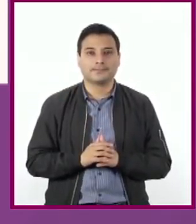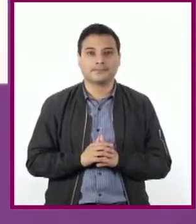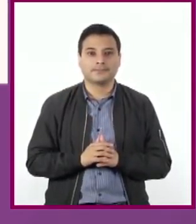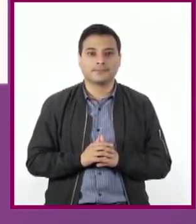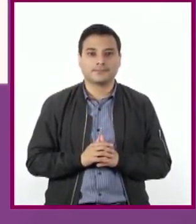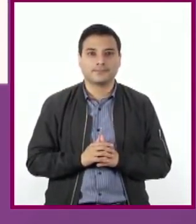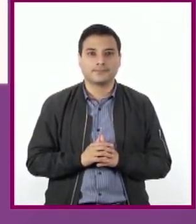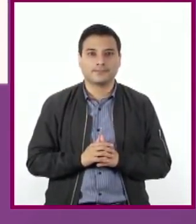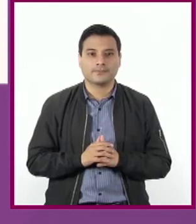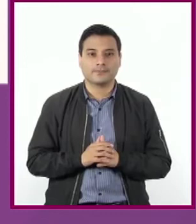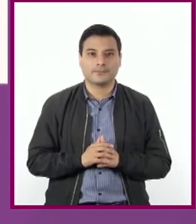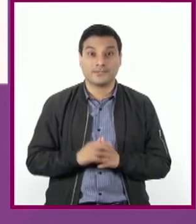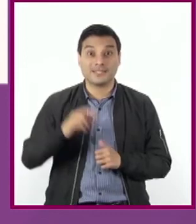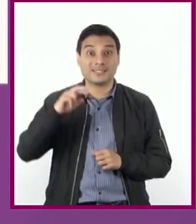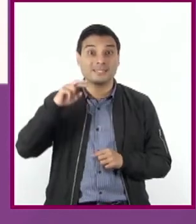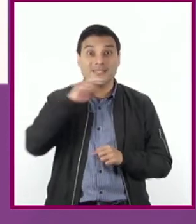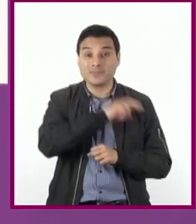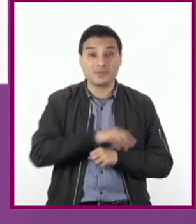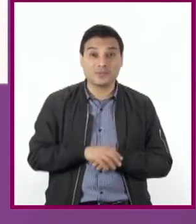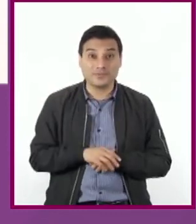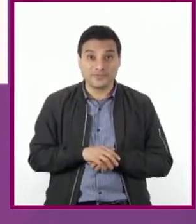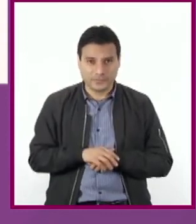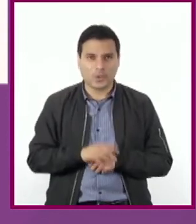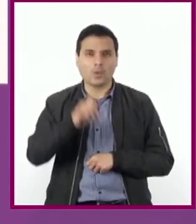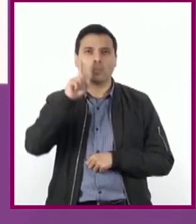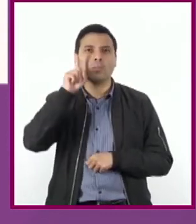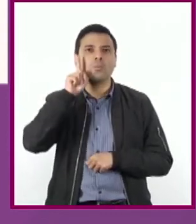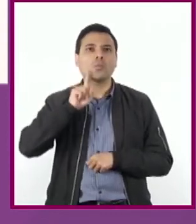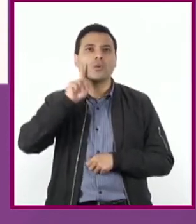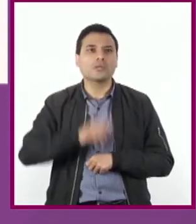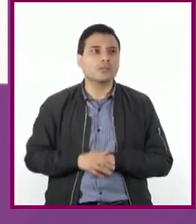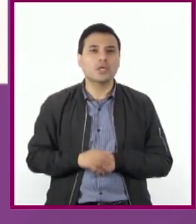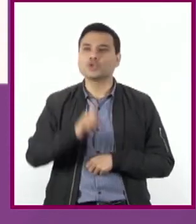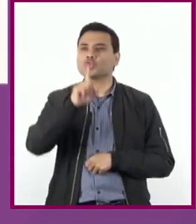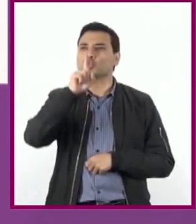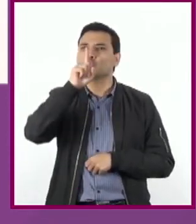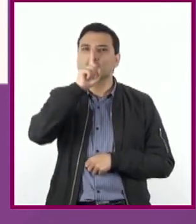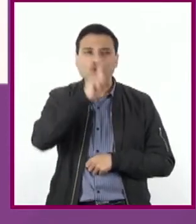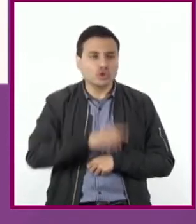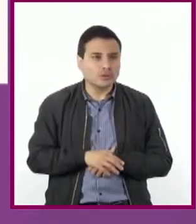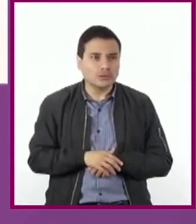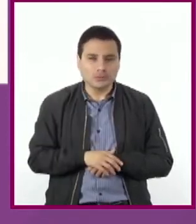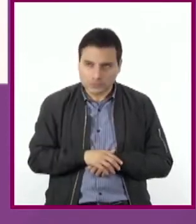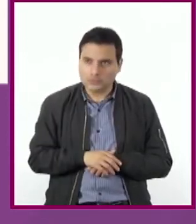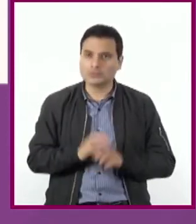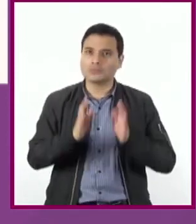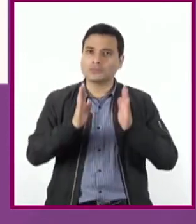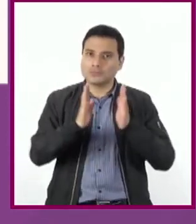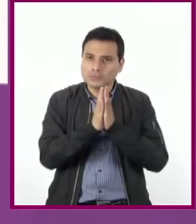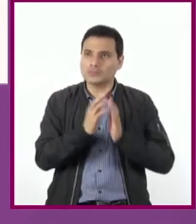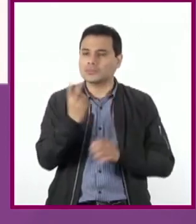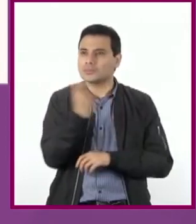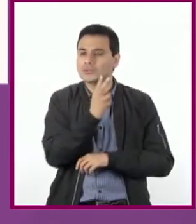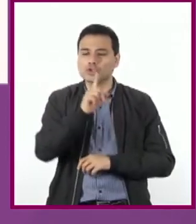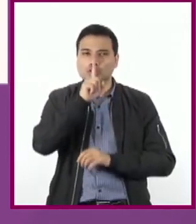Pero de inmediato, la bibliotecaria los calla, sin dejarlos expresar su emoción.